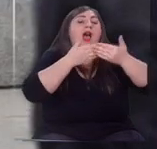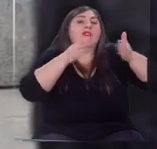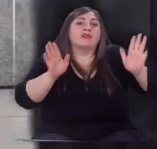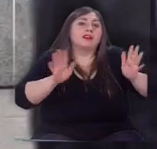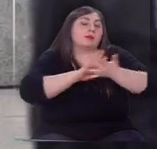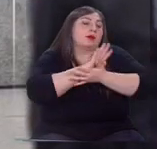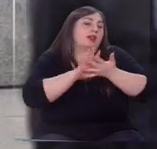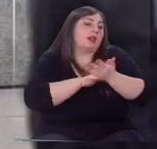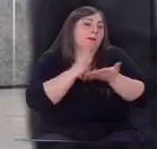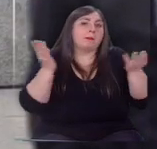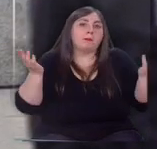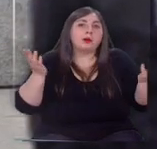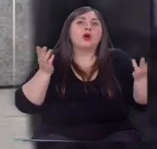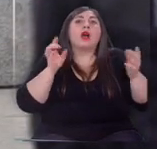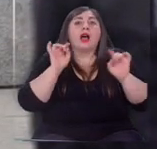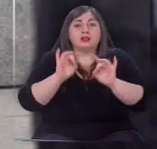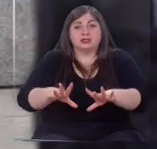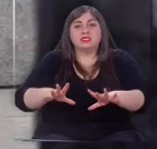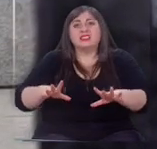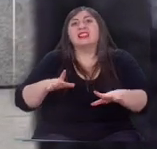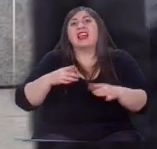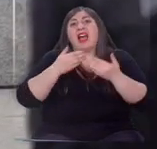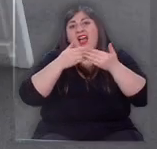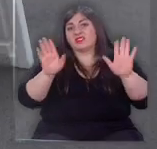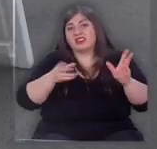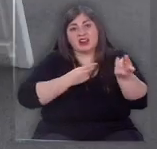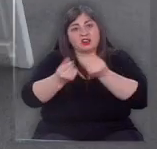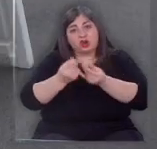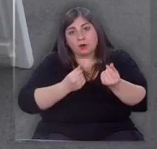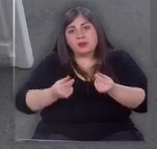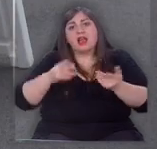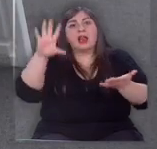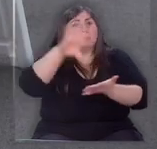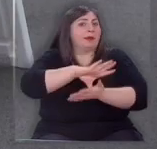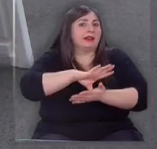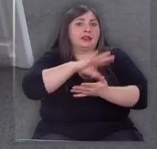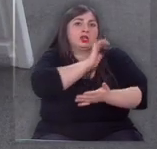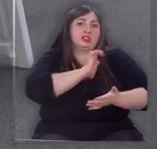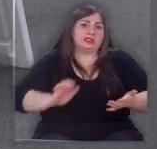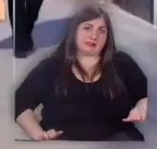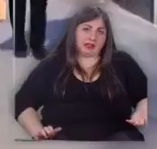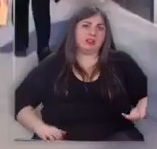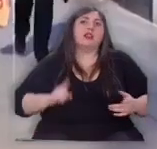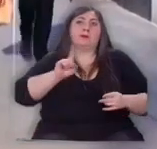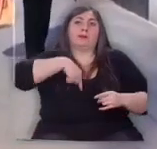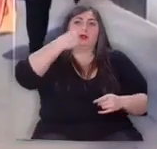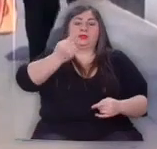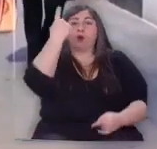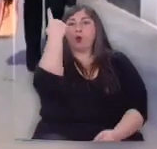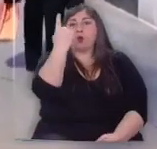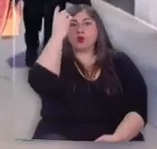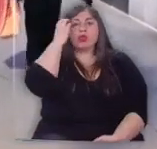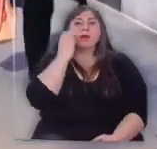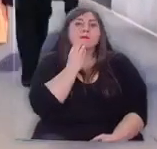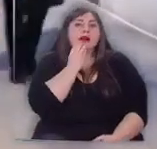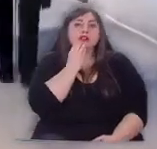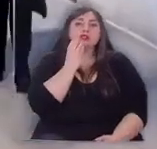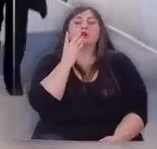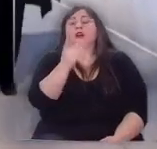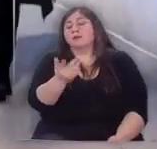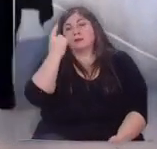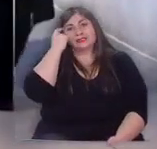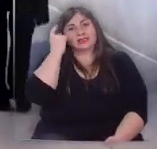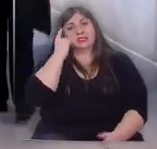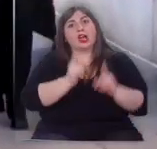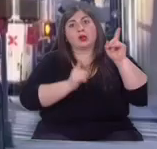ejemplo, si tomase así esa determinación de reabrir la economía, el país, los estados, el próximo 1 de mayo, en consideración